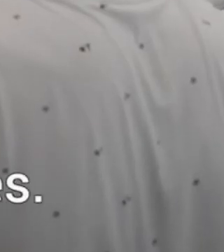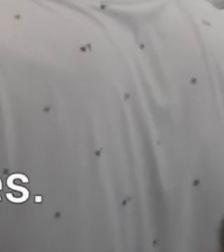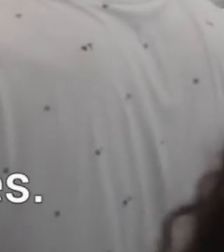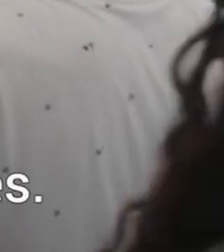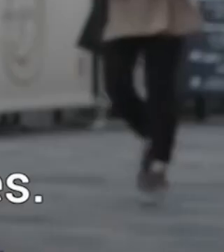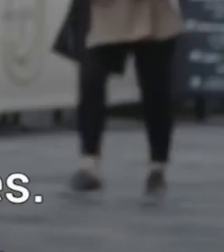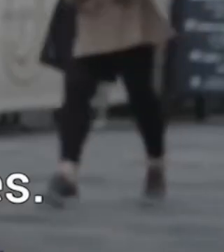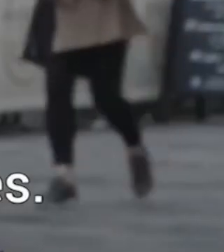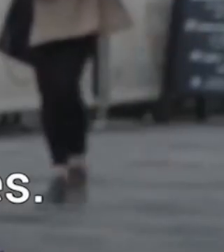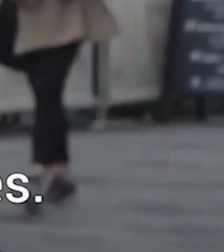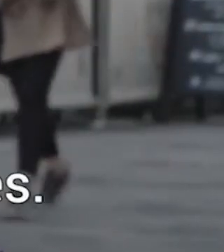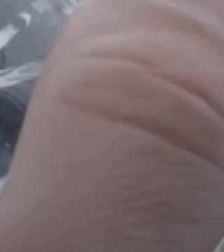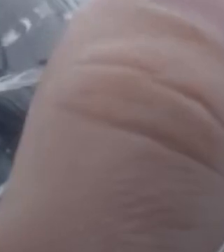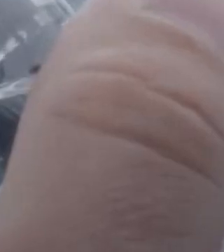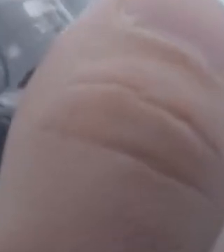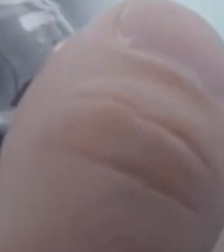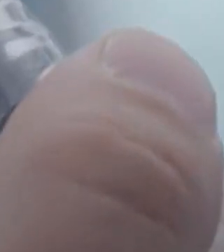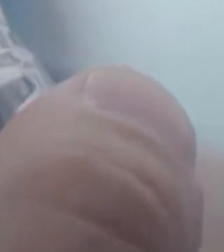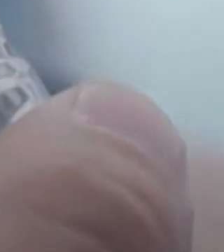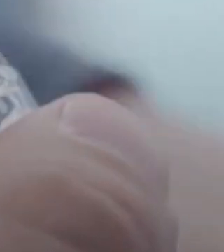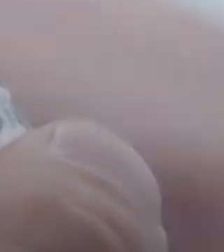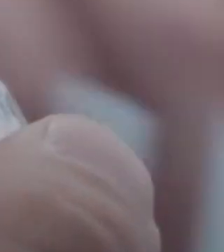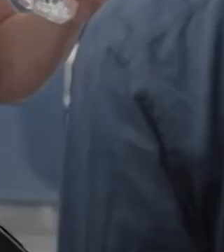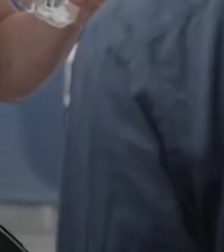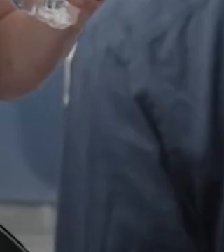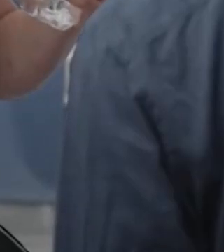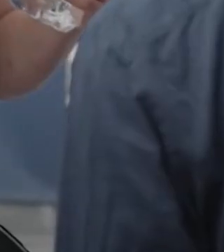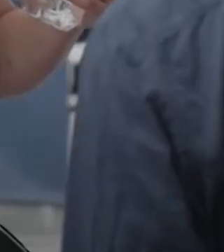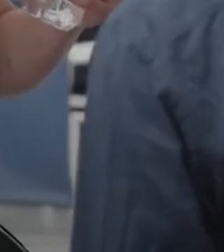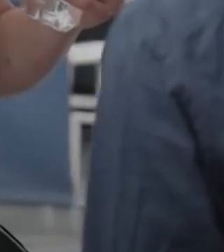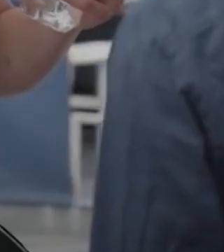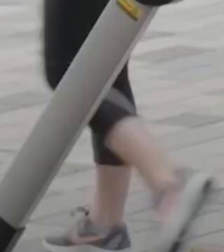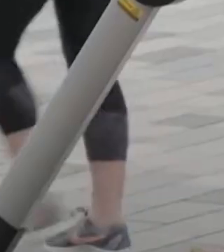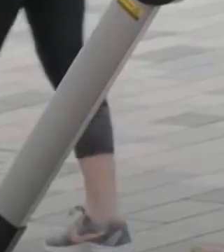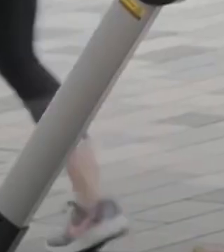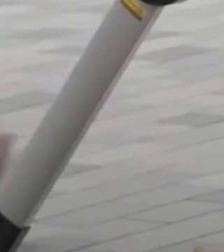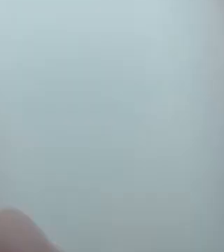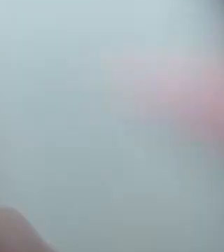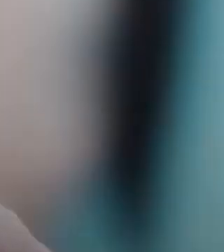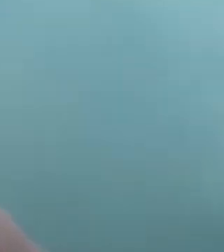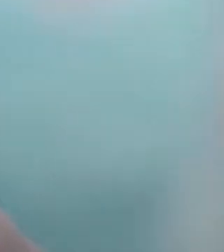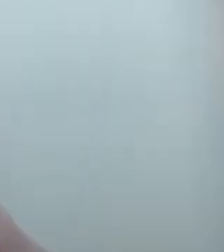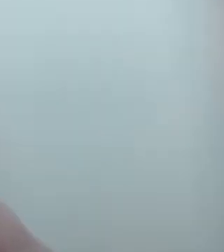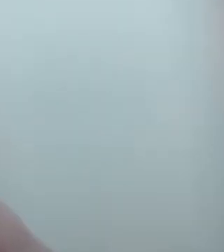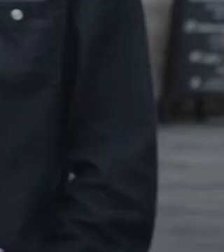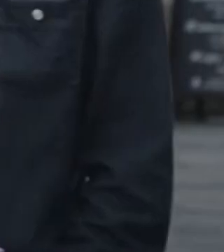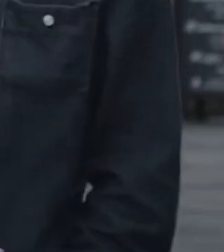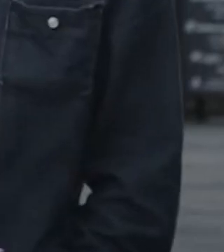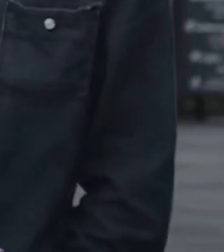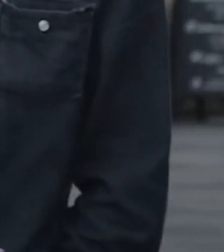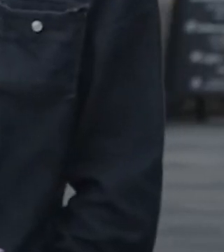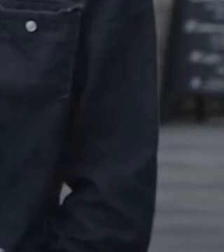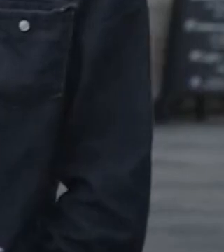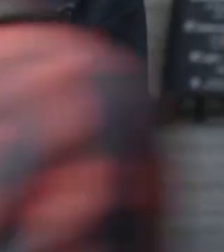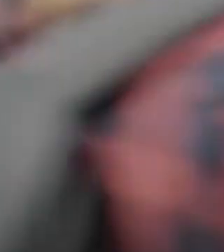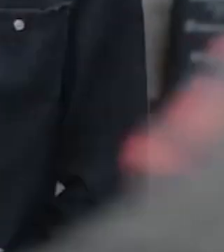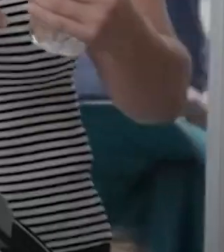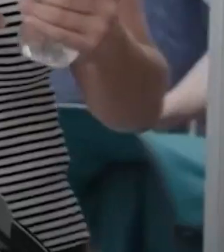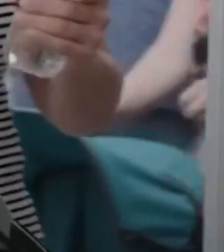You should always check the ingredients. Cholera, Polio. Typhoid. hepatitis